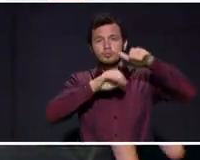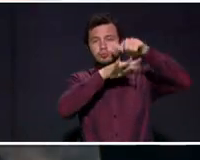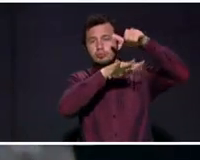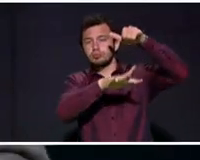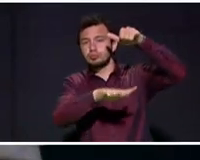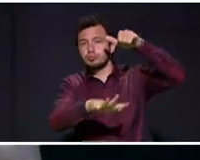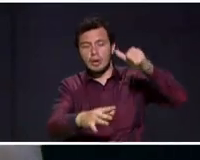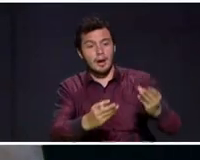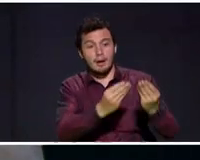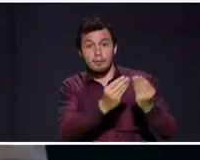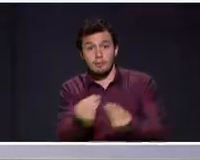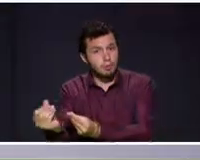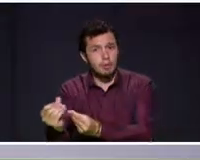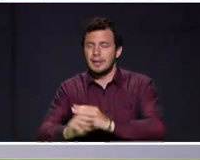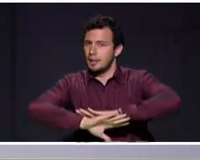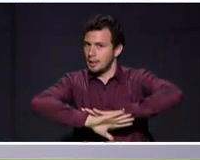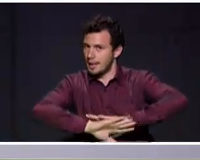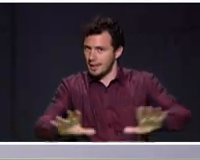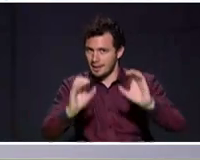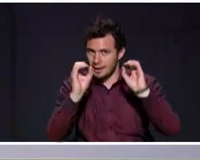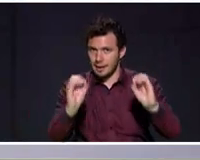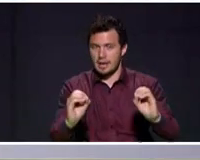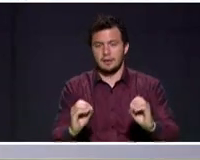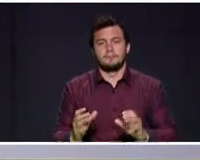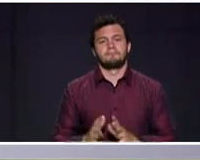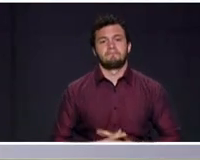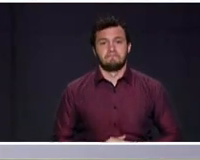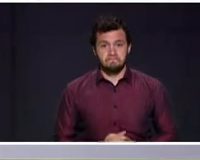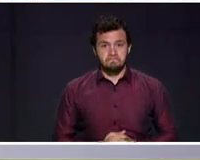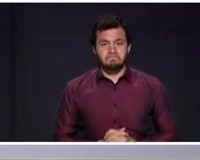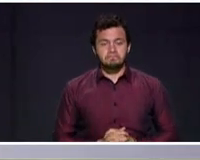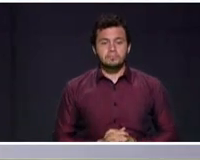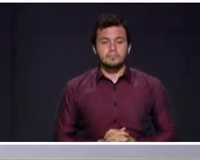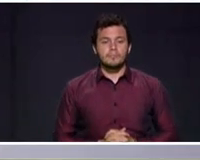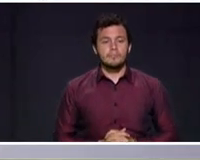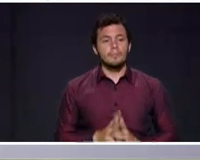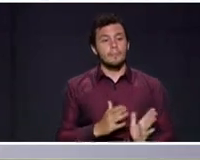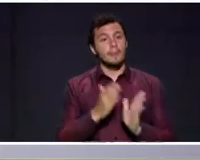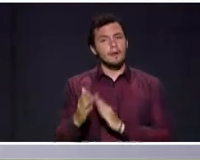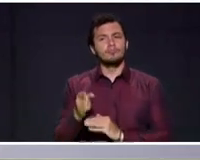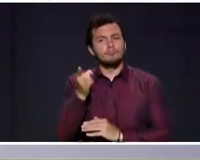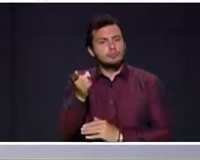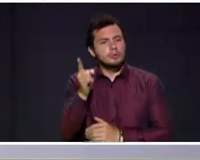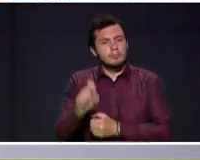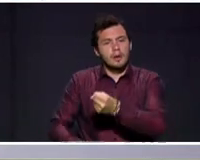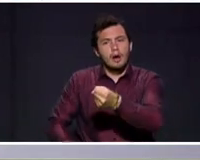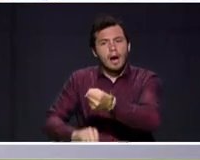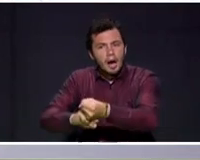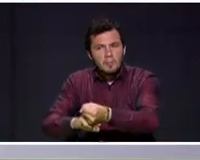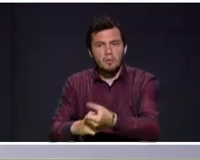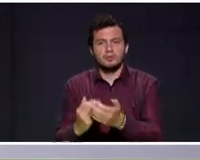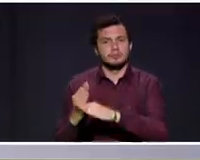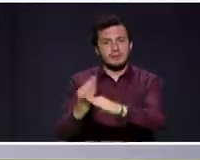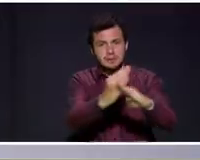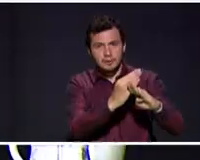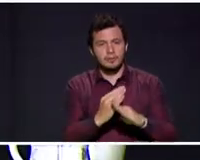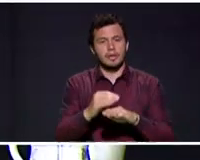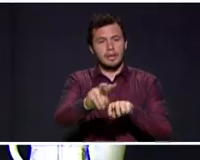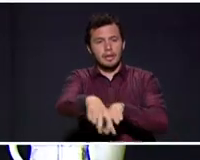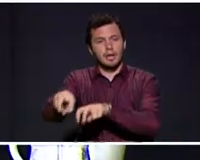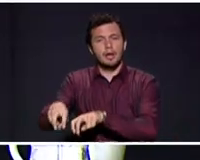campesinos se dediquen a otras cosas gracias candidato cuál es su plan de seguridad para el departamento y el apoyo al sector agrario le escuchamos candidato don mauricio pérez